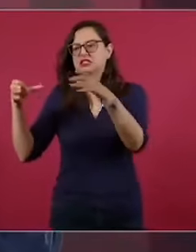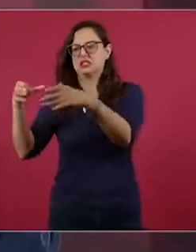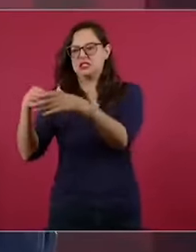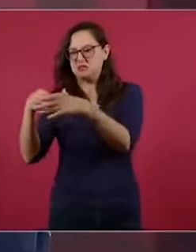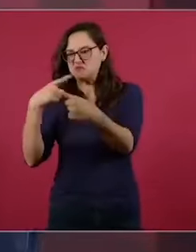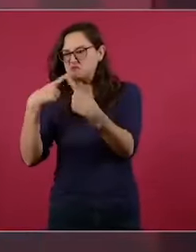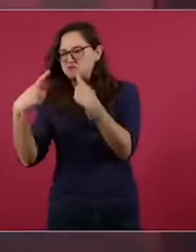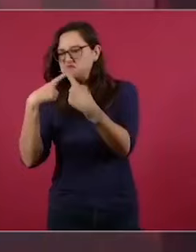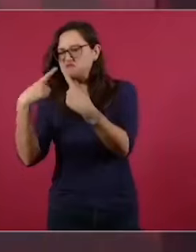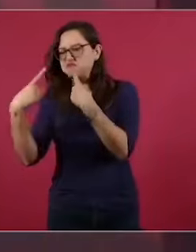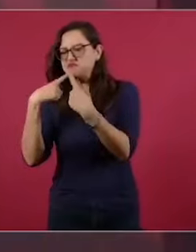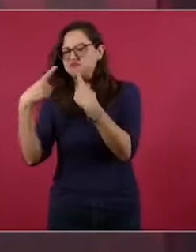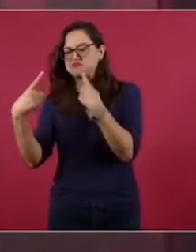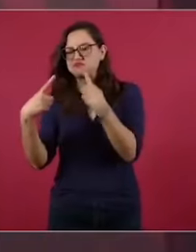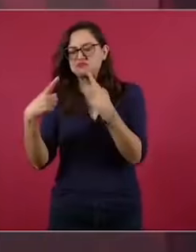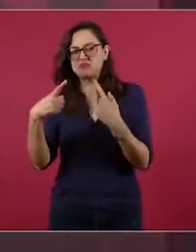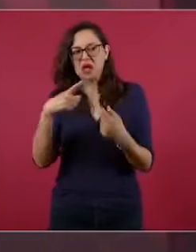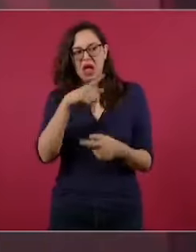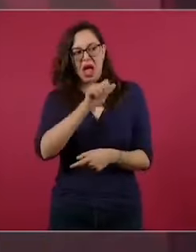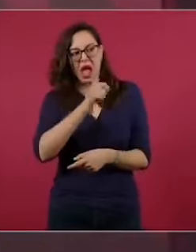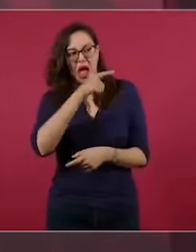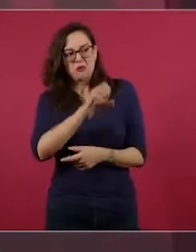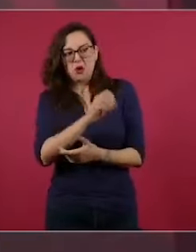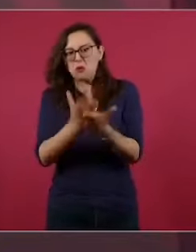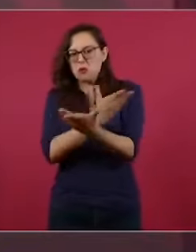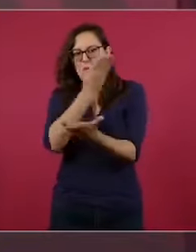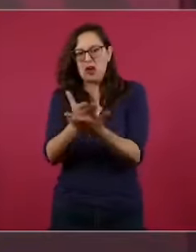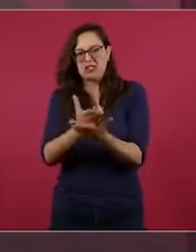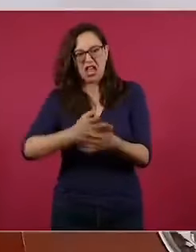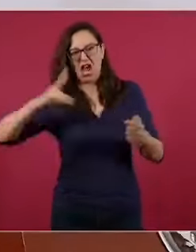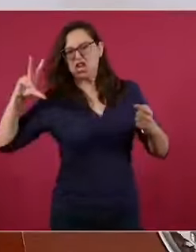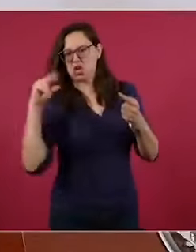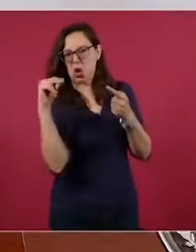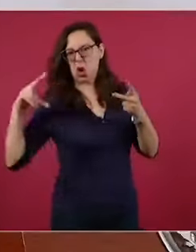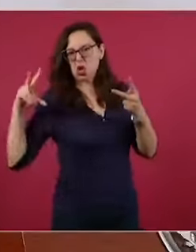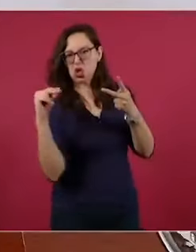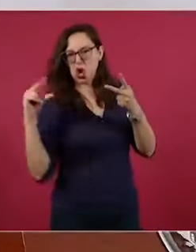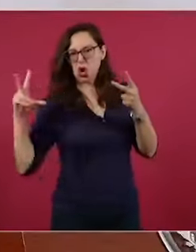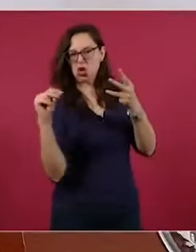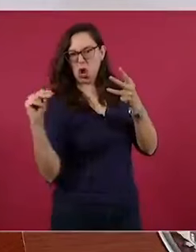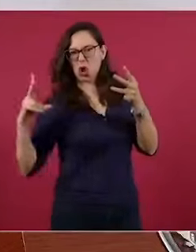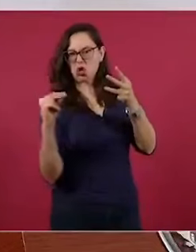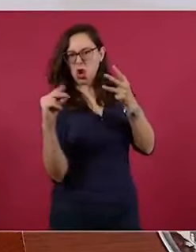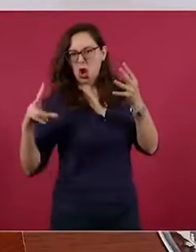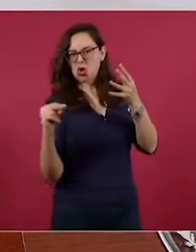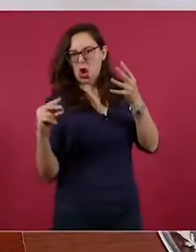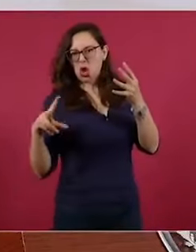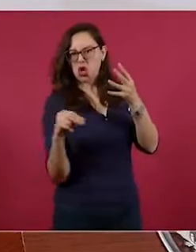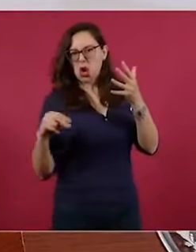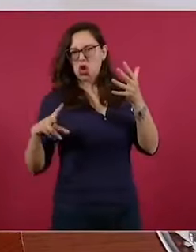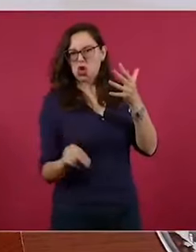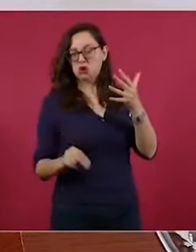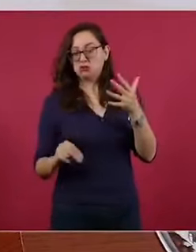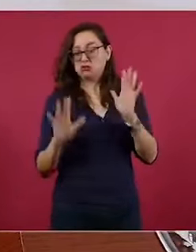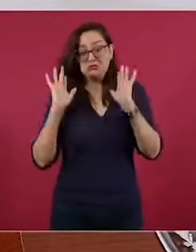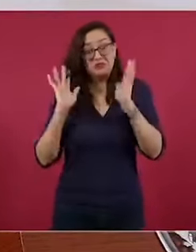decidido a que no pase nada de lo que nosotros enviamos al congreso